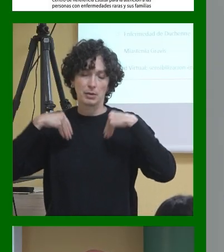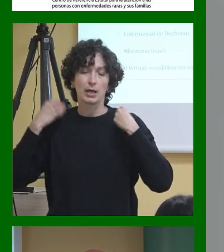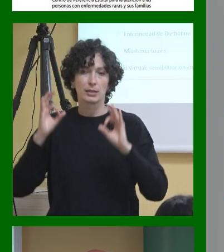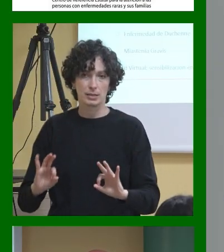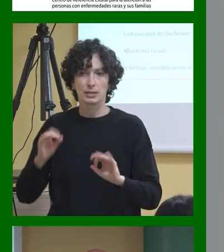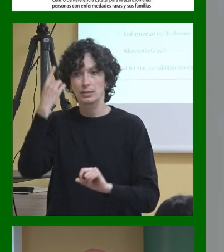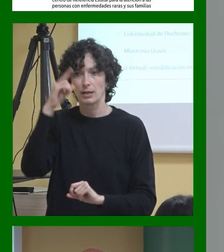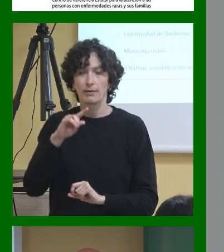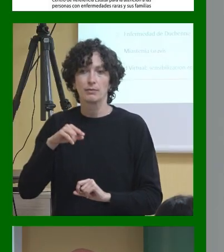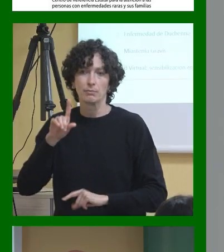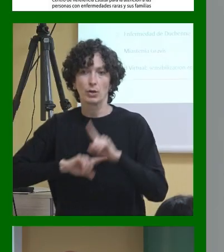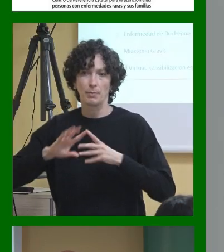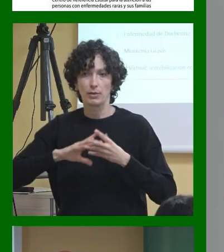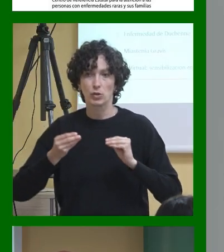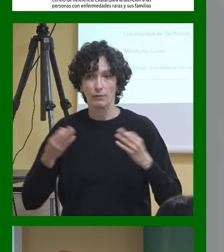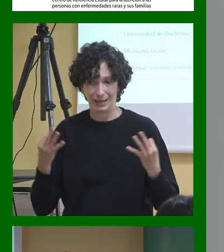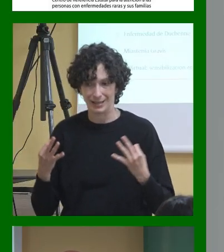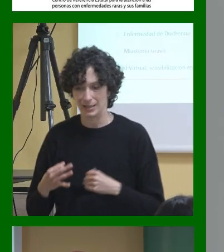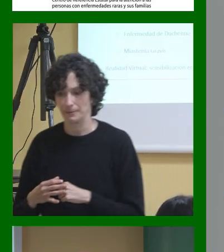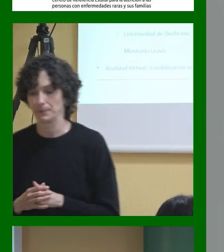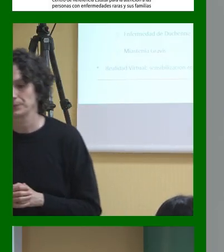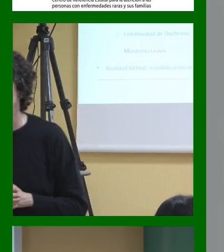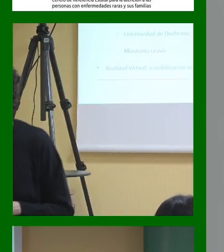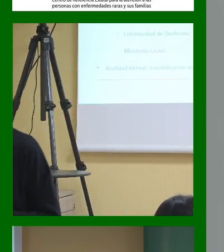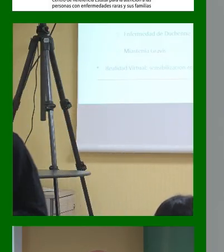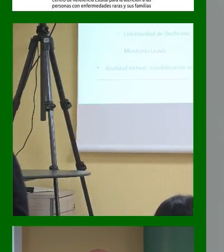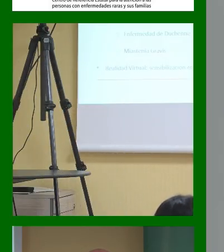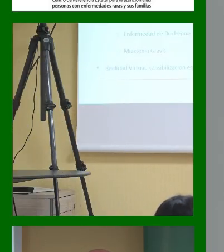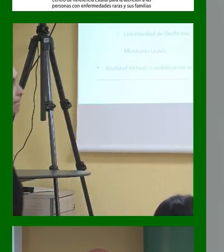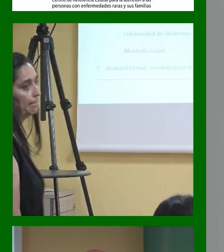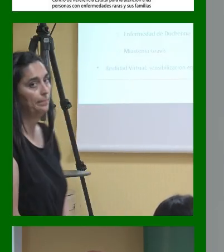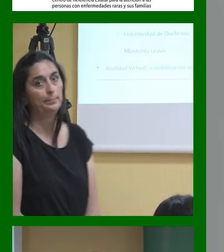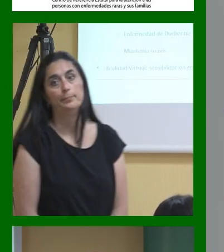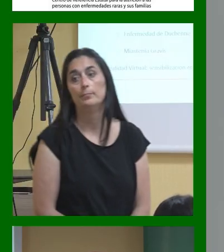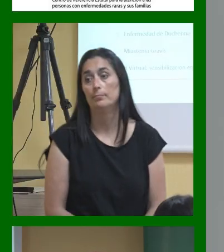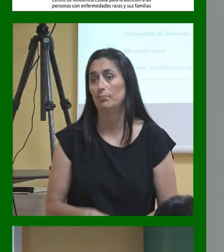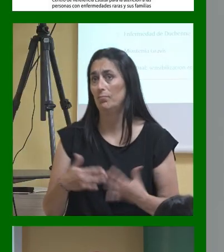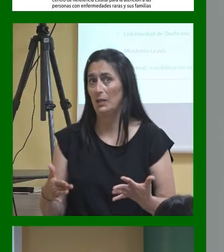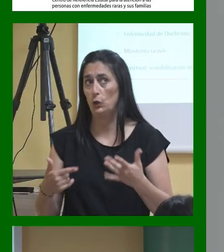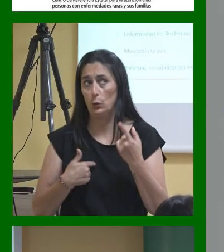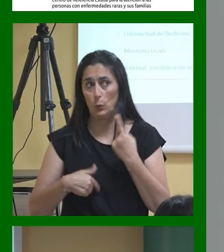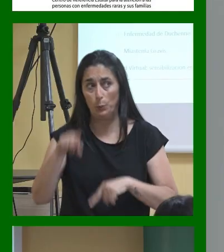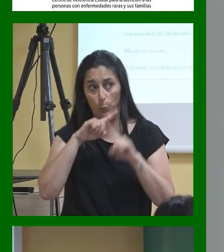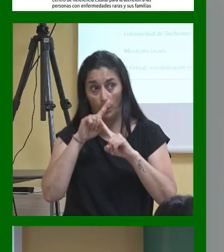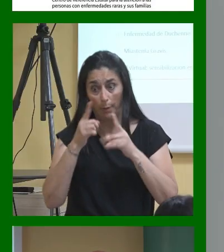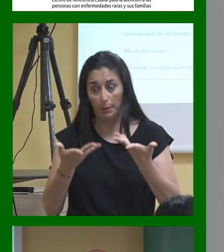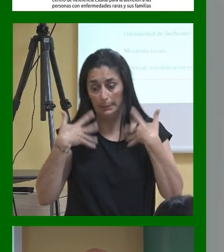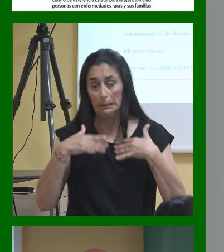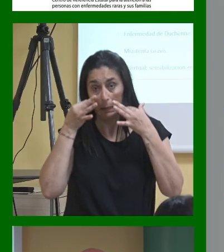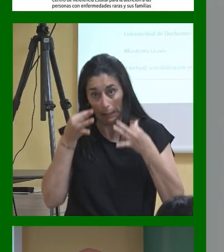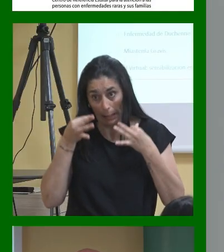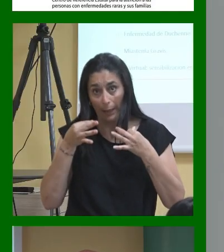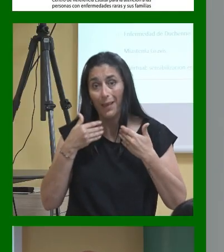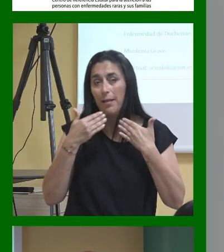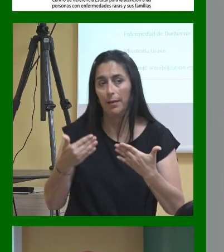es, por ejemplo, una distrofia. Y entonces tengan la distrofia ellos mismos, que ellos experimenten la distrofia a través de la realidad